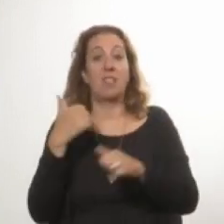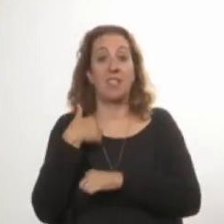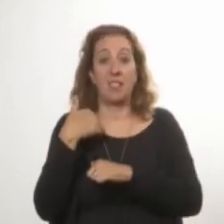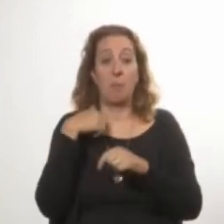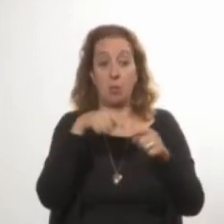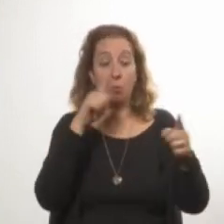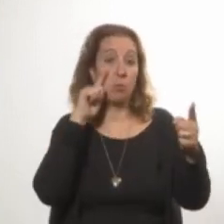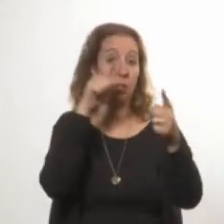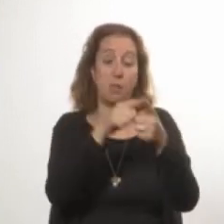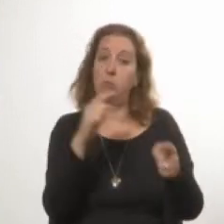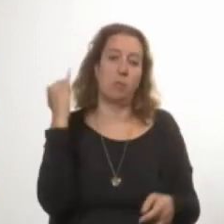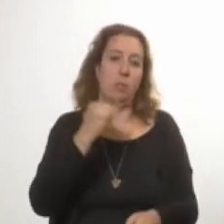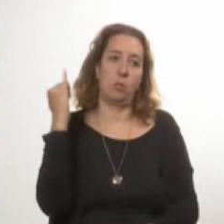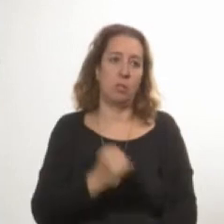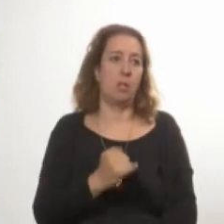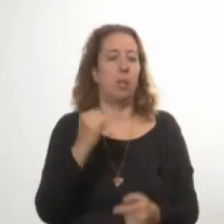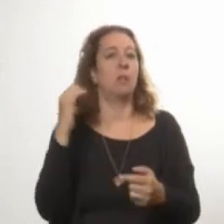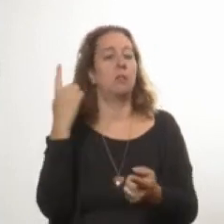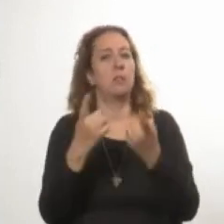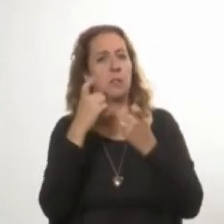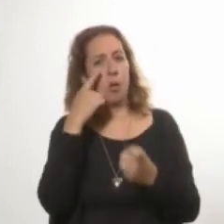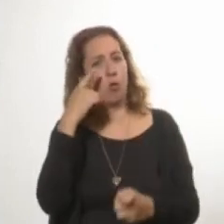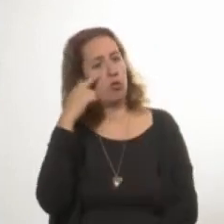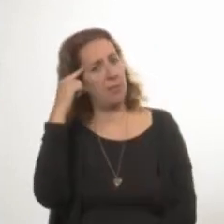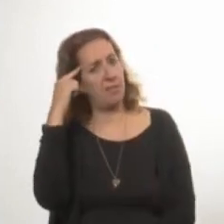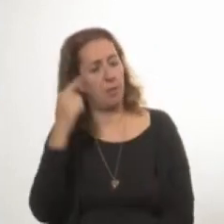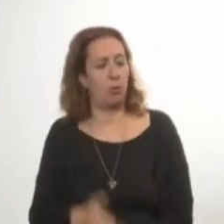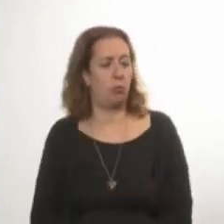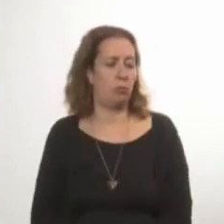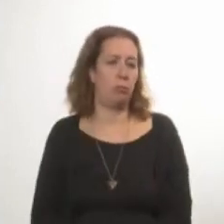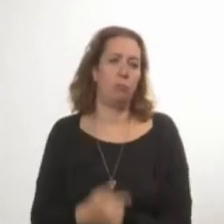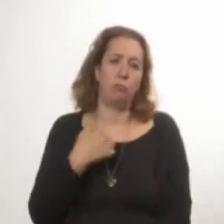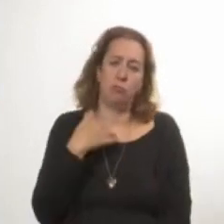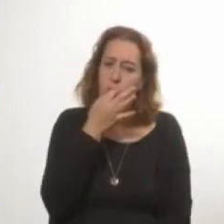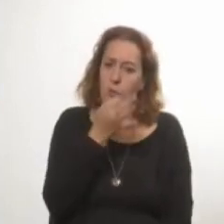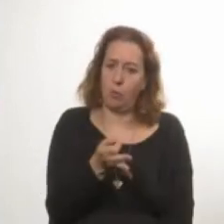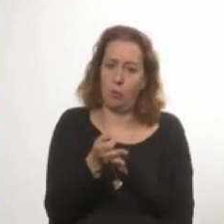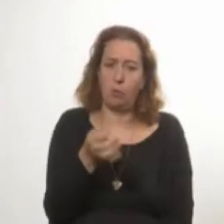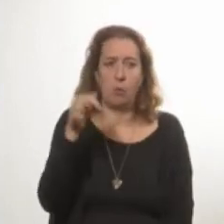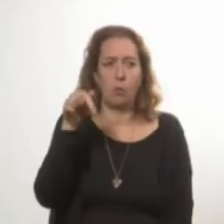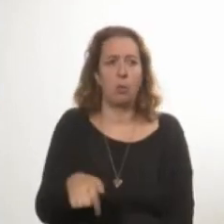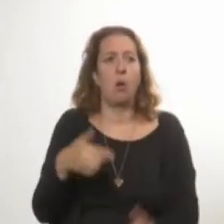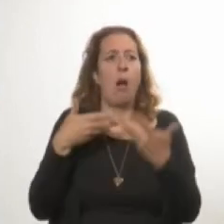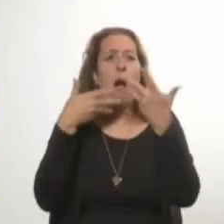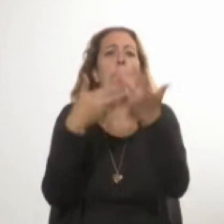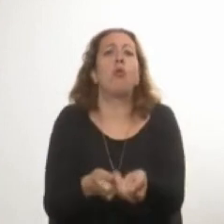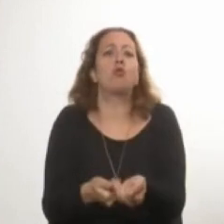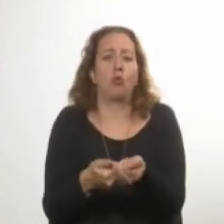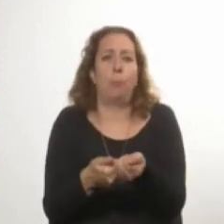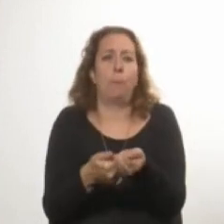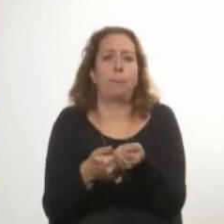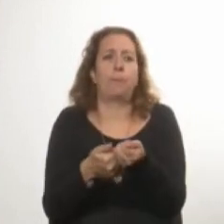es imprescindible que se conozca su pensamiento. Yo digo, bueno, si este no es un apoyo